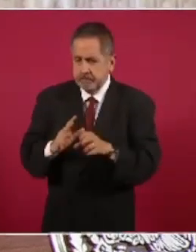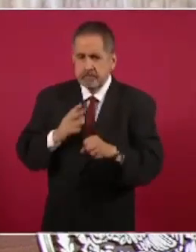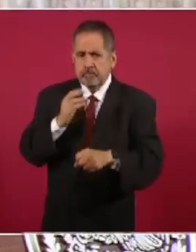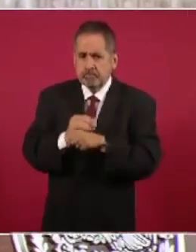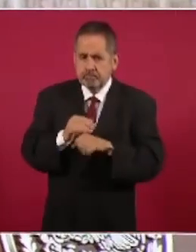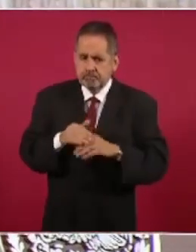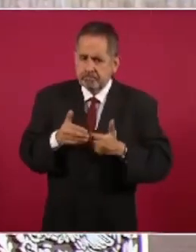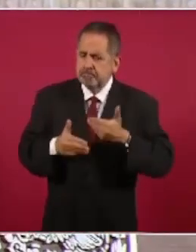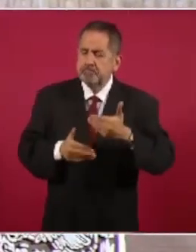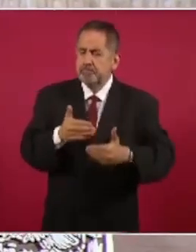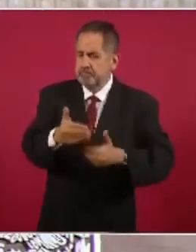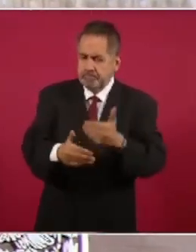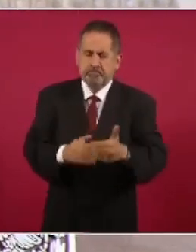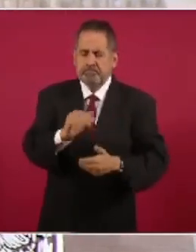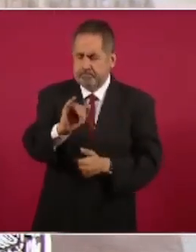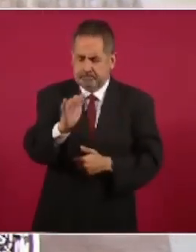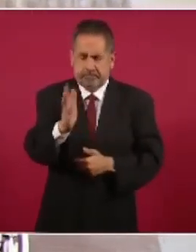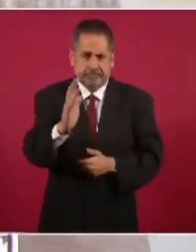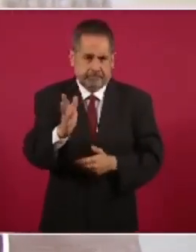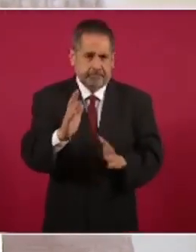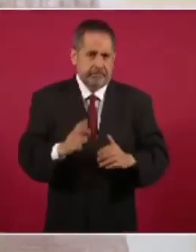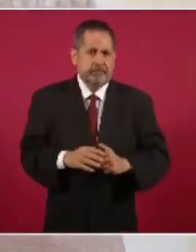primeros pasos